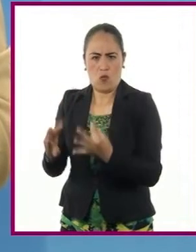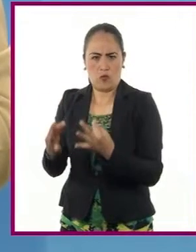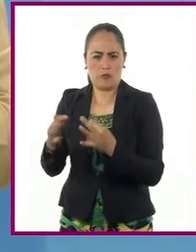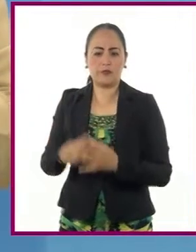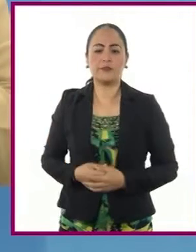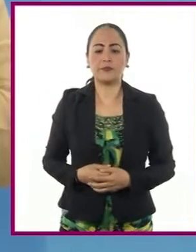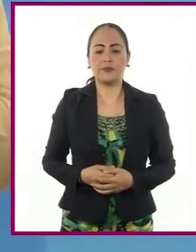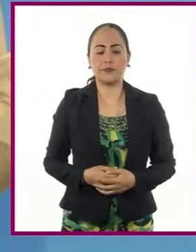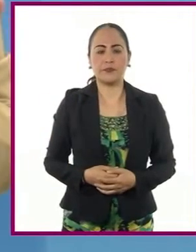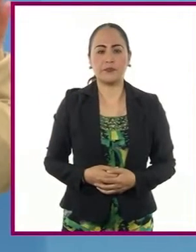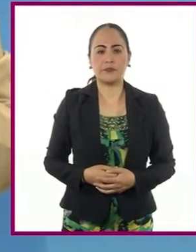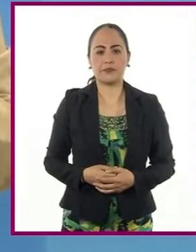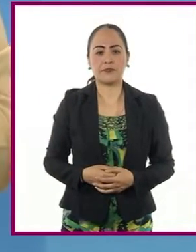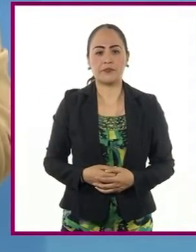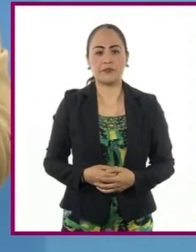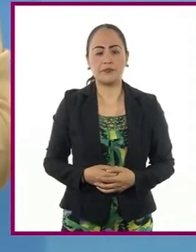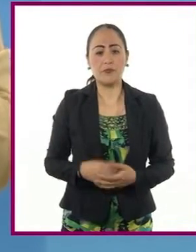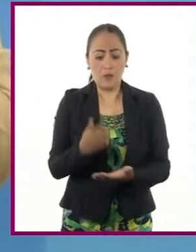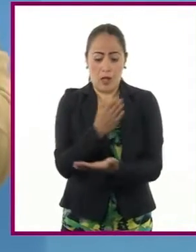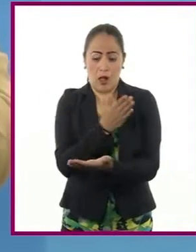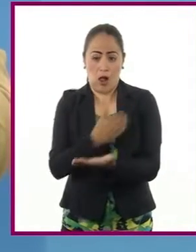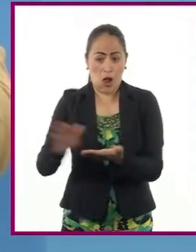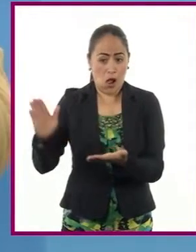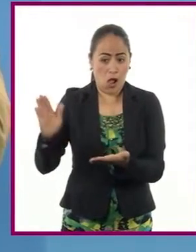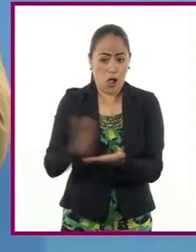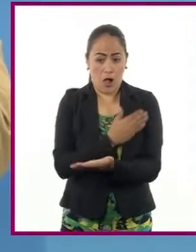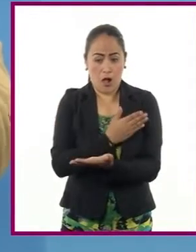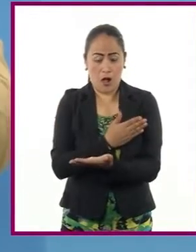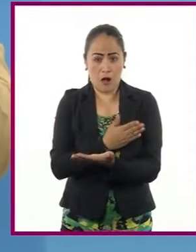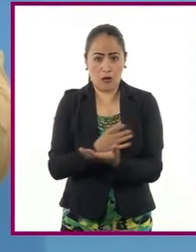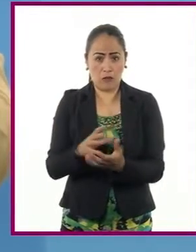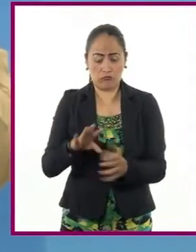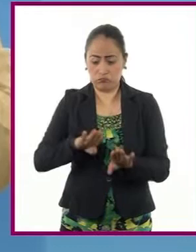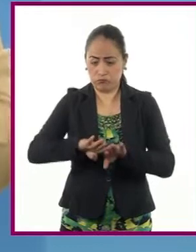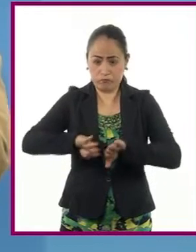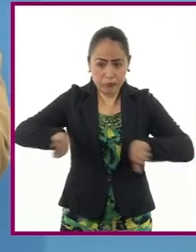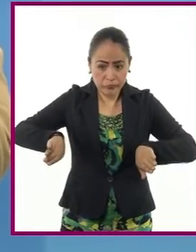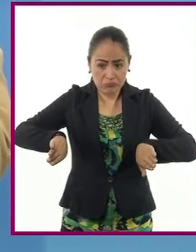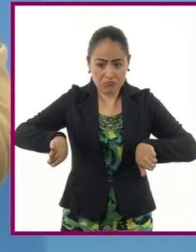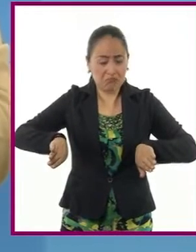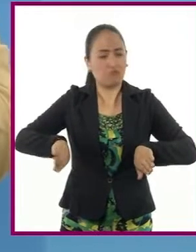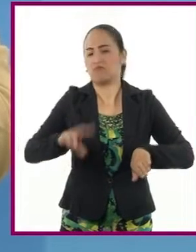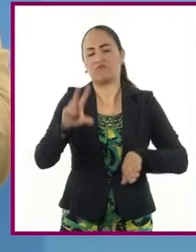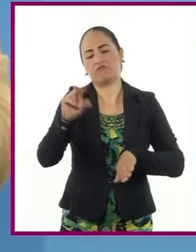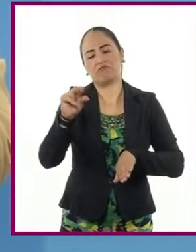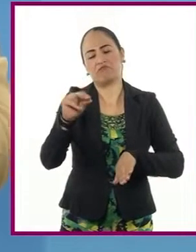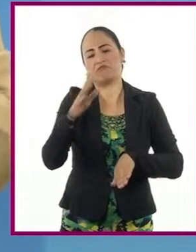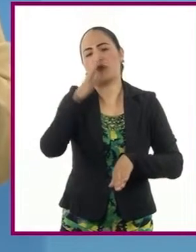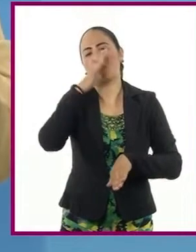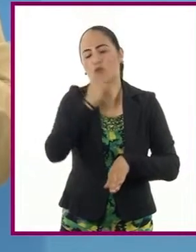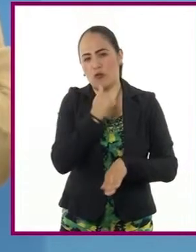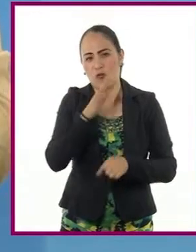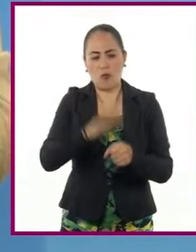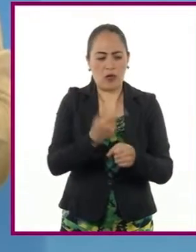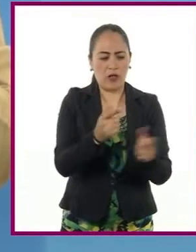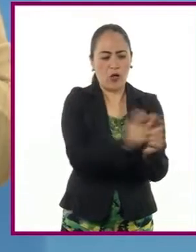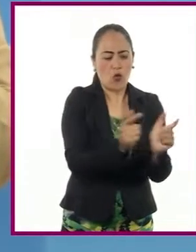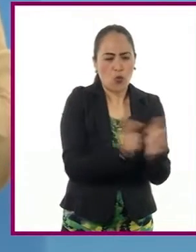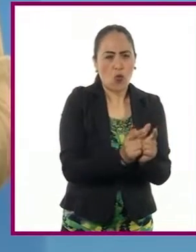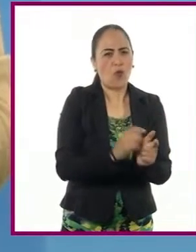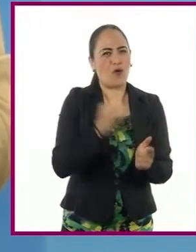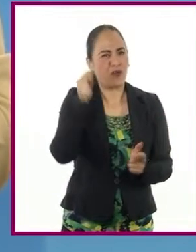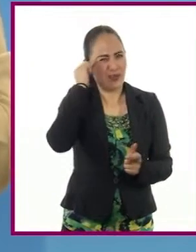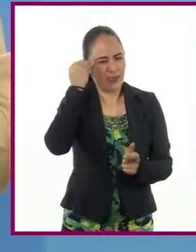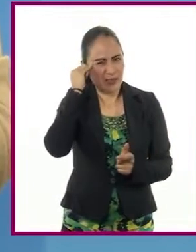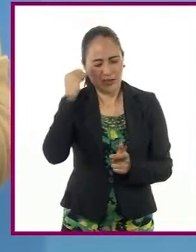En realidad, no se logró la separación de las dos repúblicas, tal como se deseaba, pues indígenas, españoles